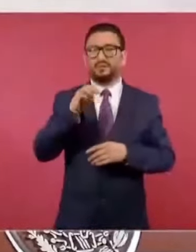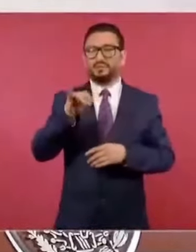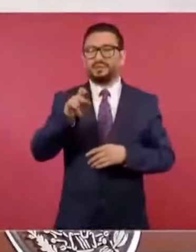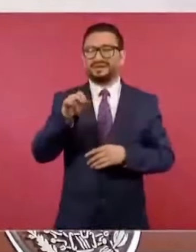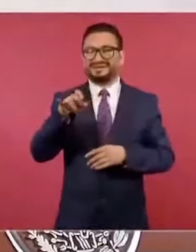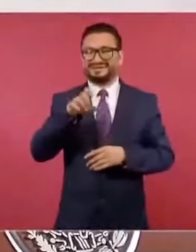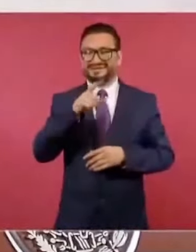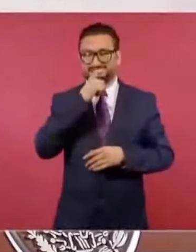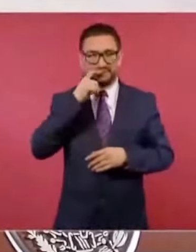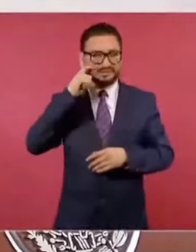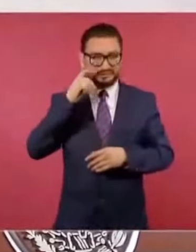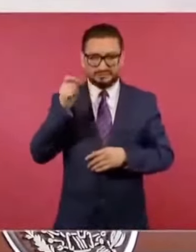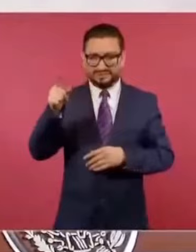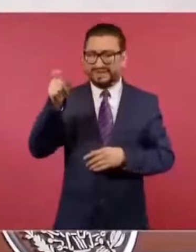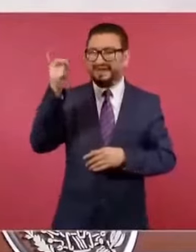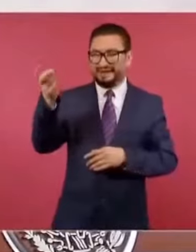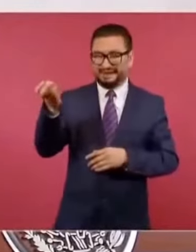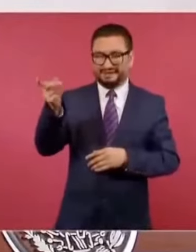Ese.